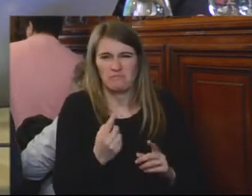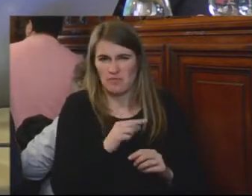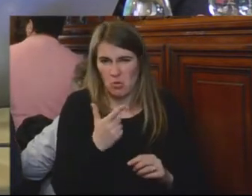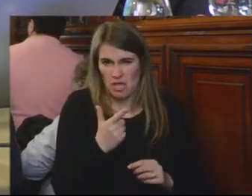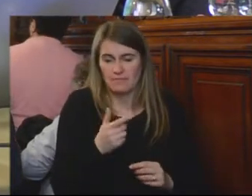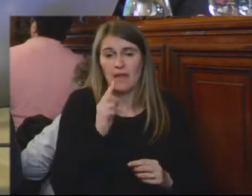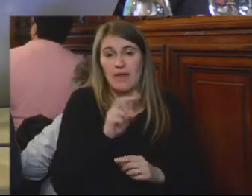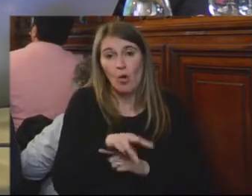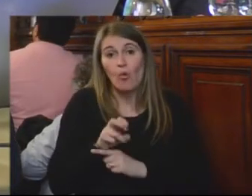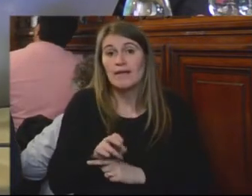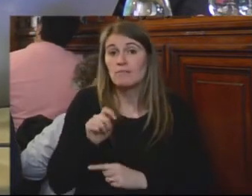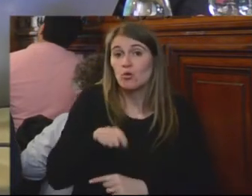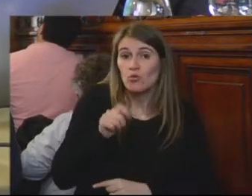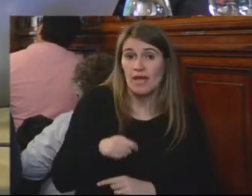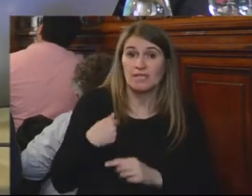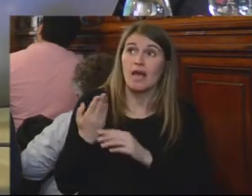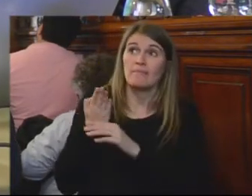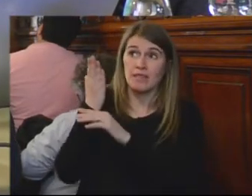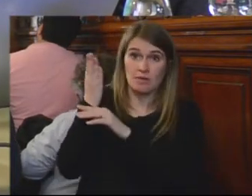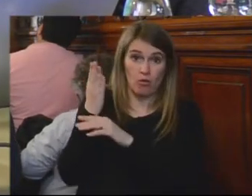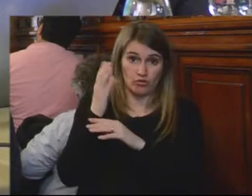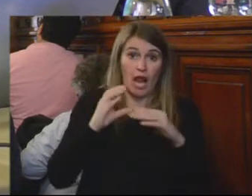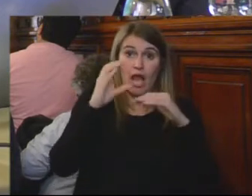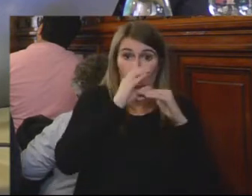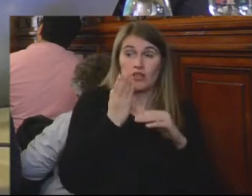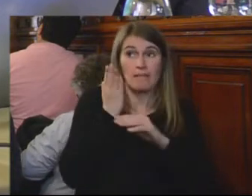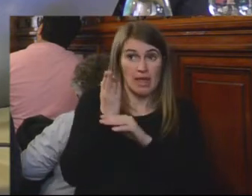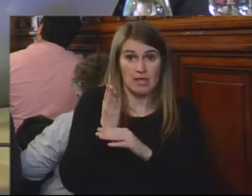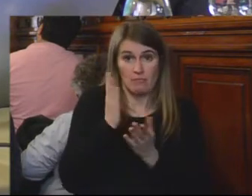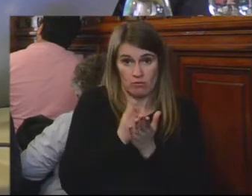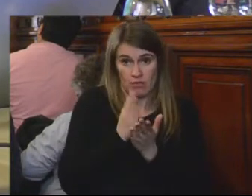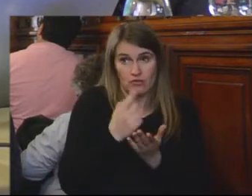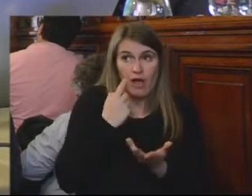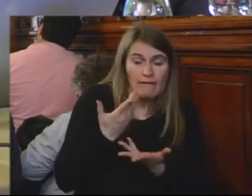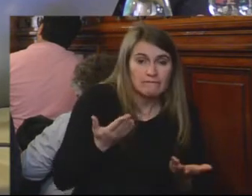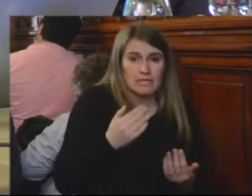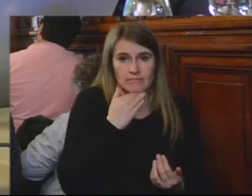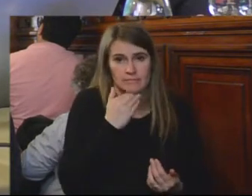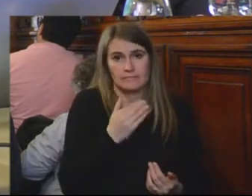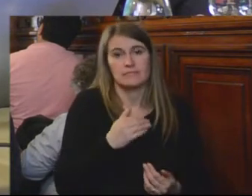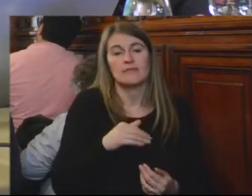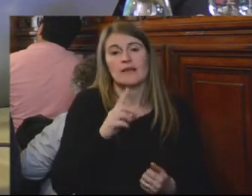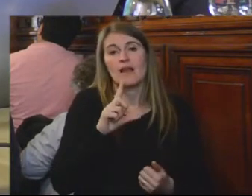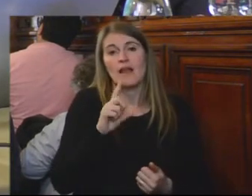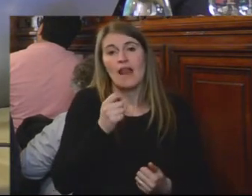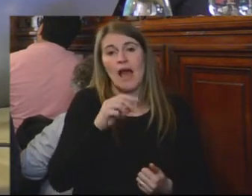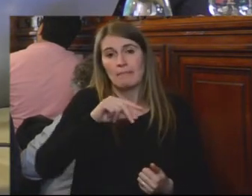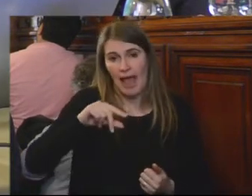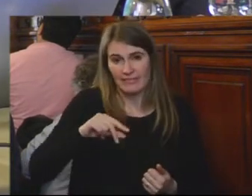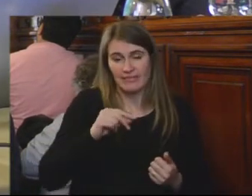de la corte interamericana de derechos humanos lo propusimos en la jurisdicción de la plata con los pedidos de espinoza de